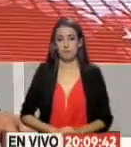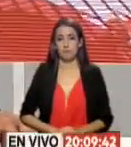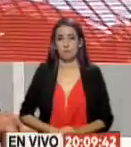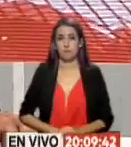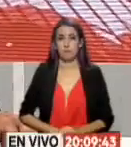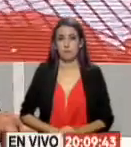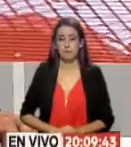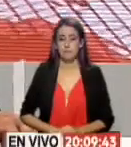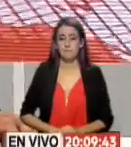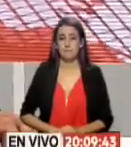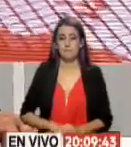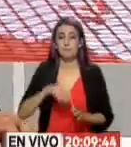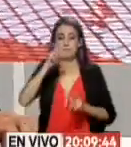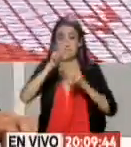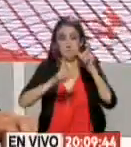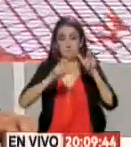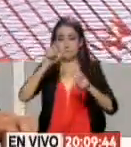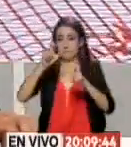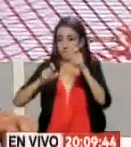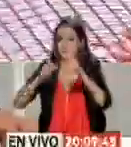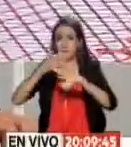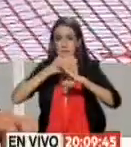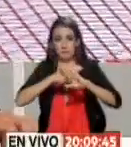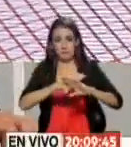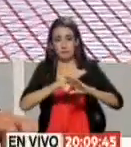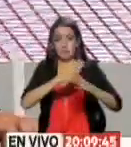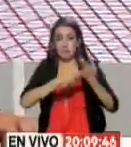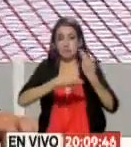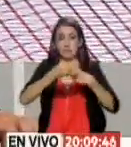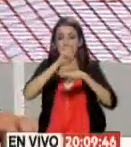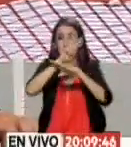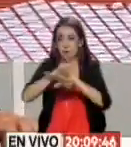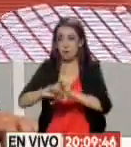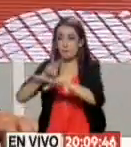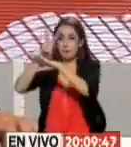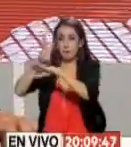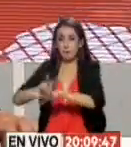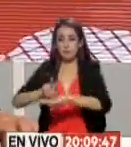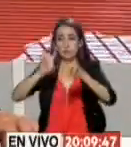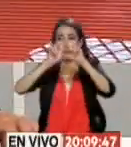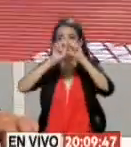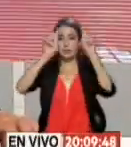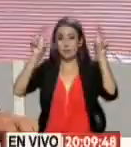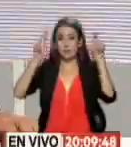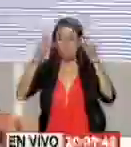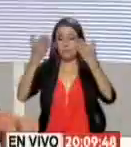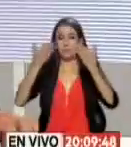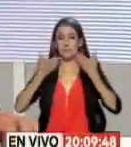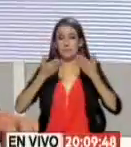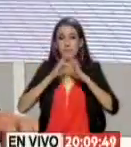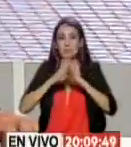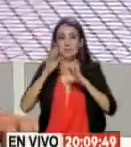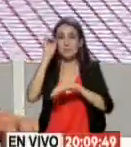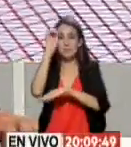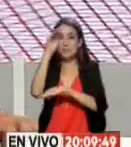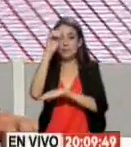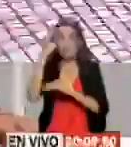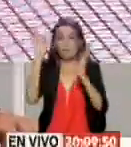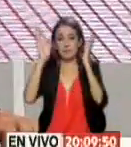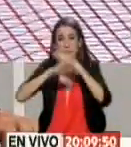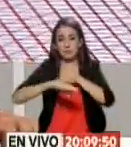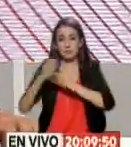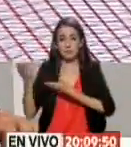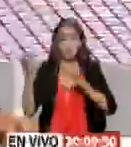Personal de la Dirección Nacional de Prevención de Lavado de Activos y la Superintendencia de Compañías dictan seminarios gratuitos a representantes